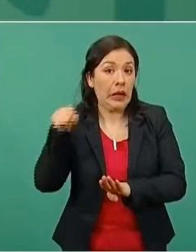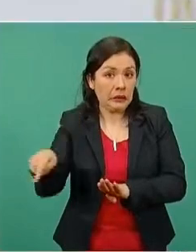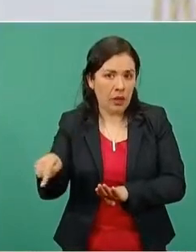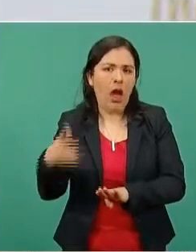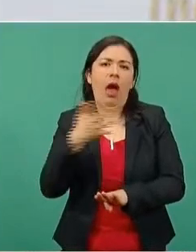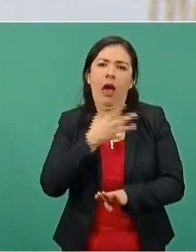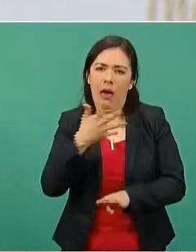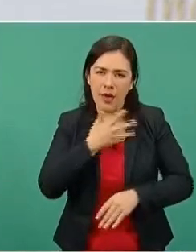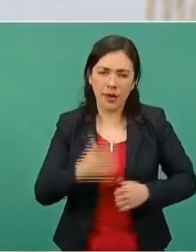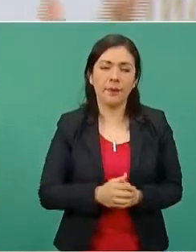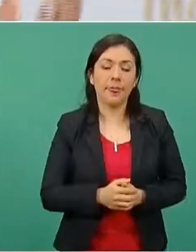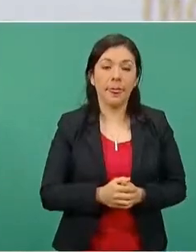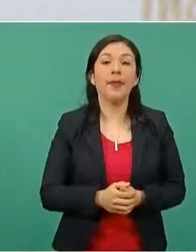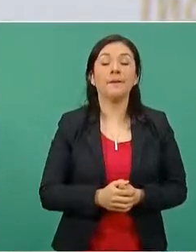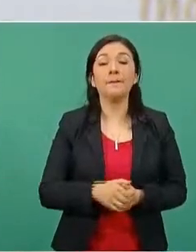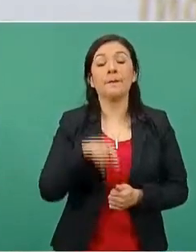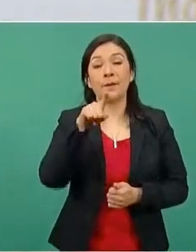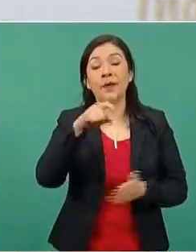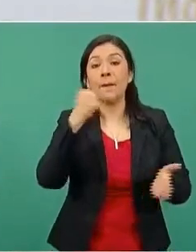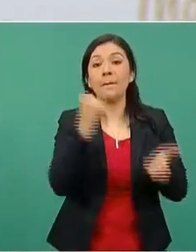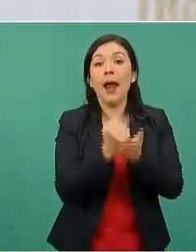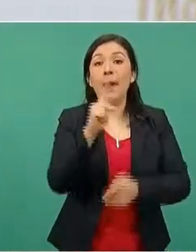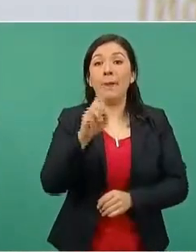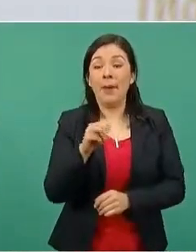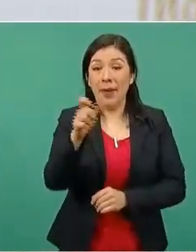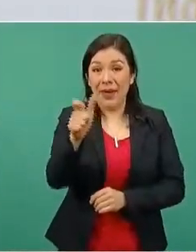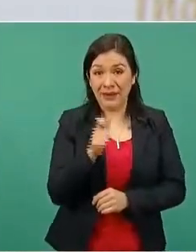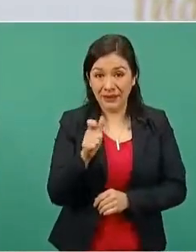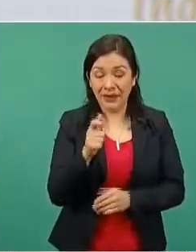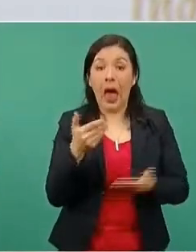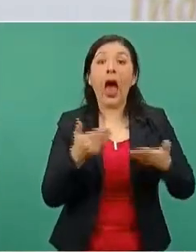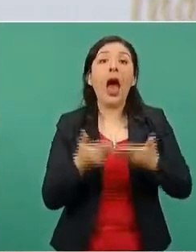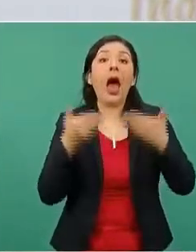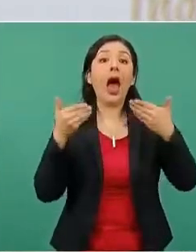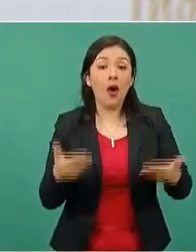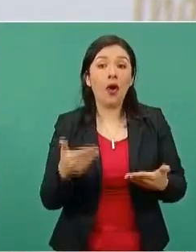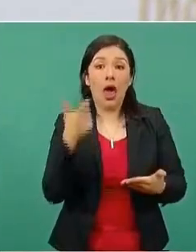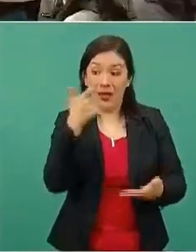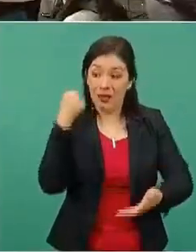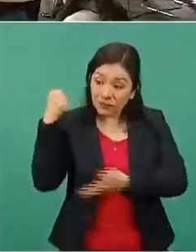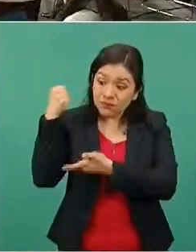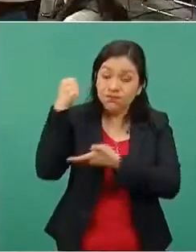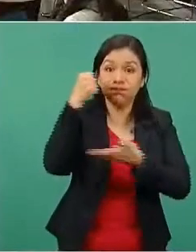Pemex ahora su inversión